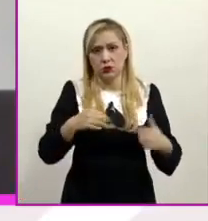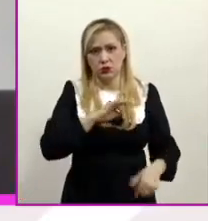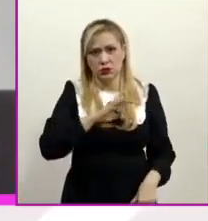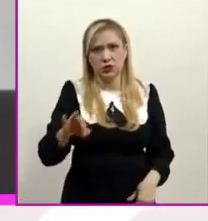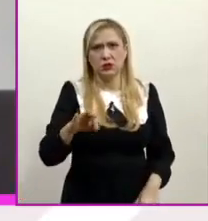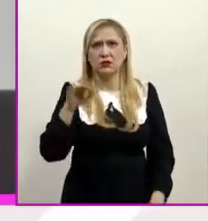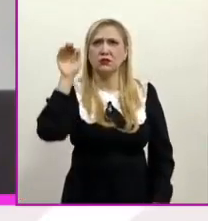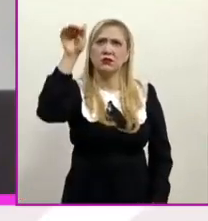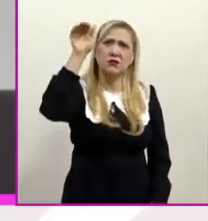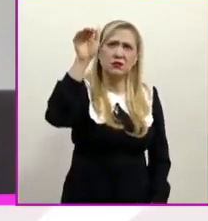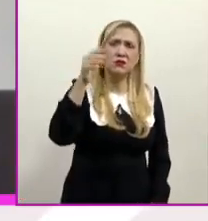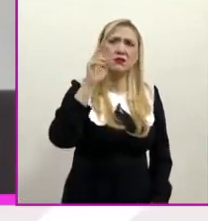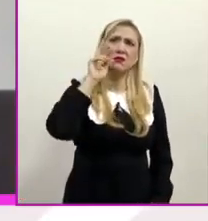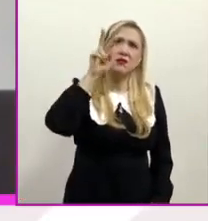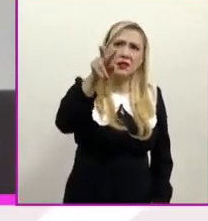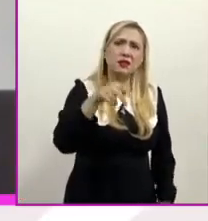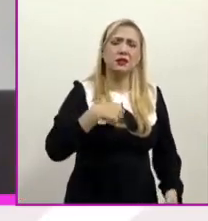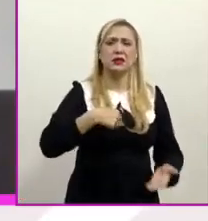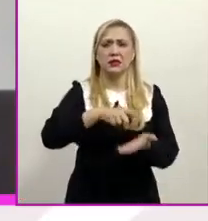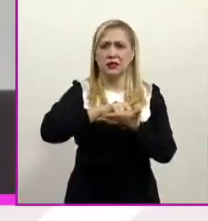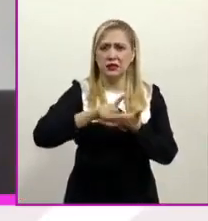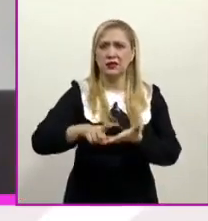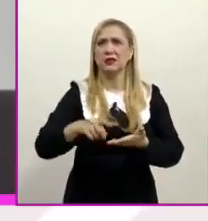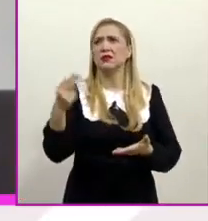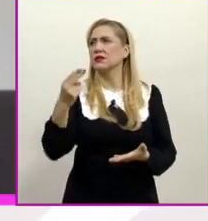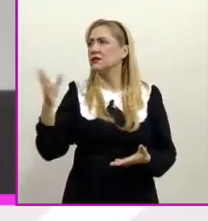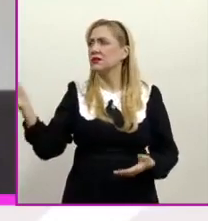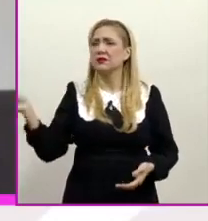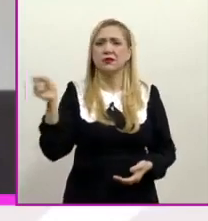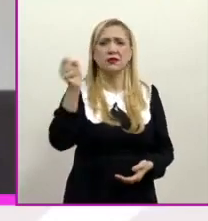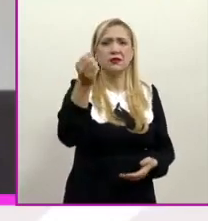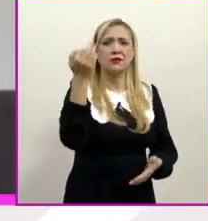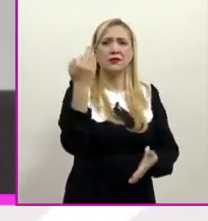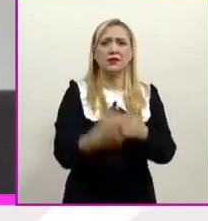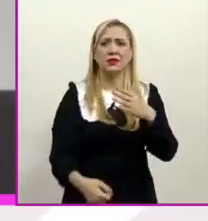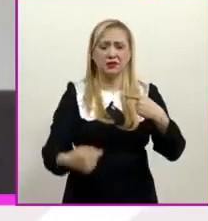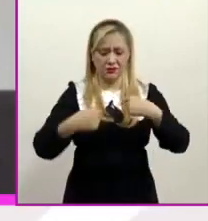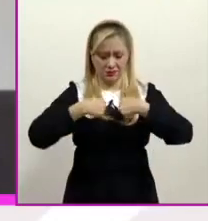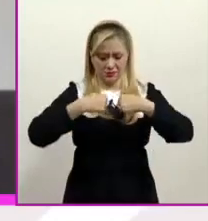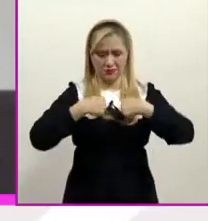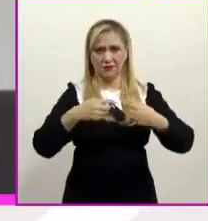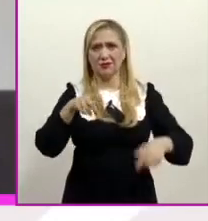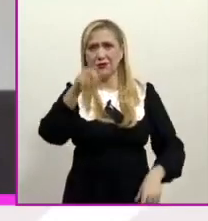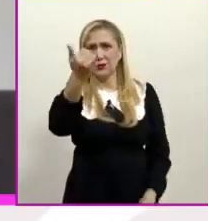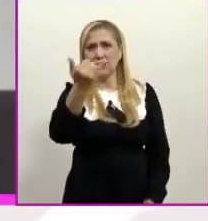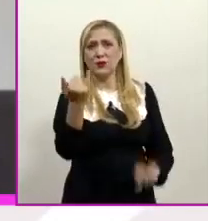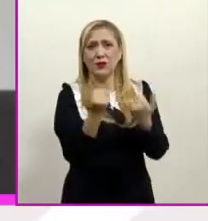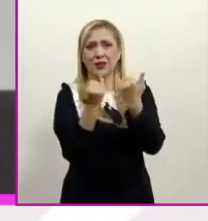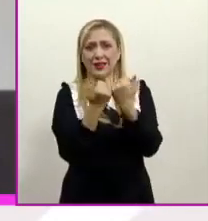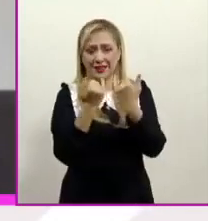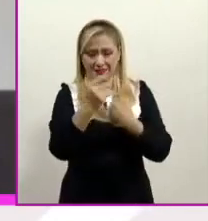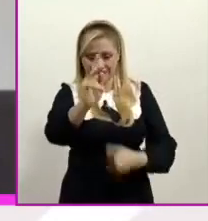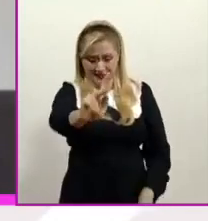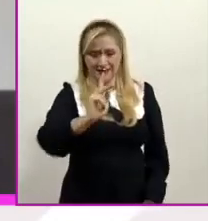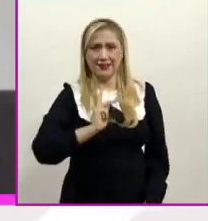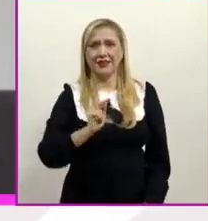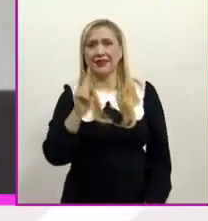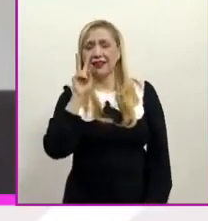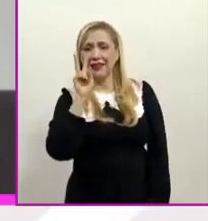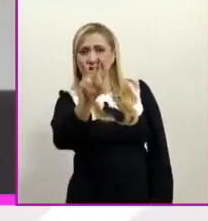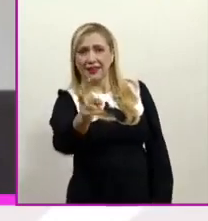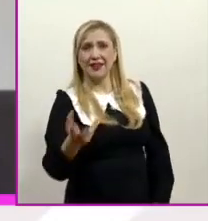derechos que tenemos como audiencias. Tenemos derecho a vernos representados, porque eso tiene un